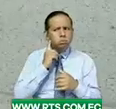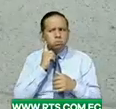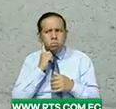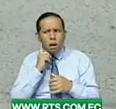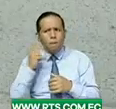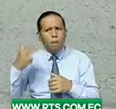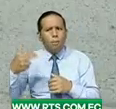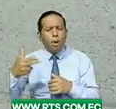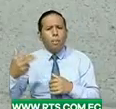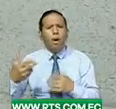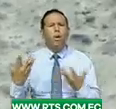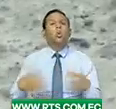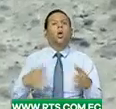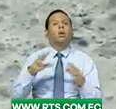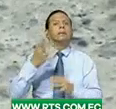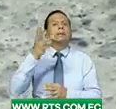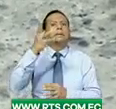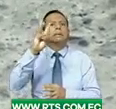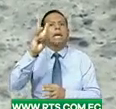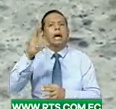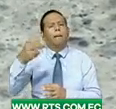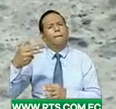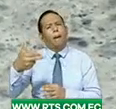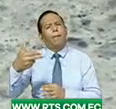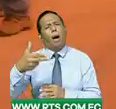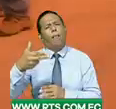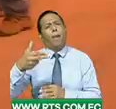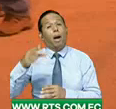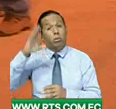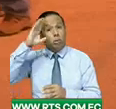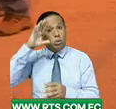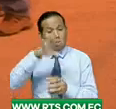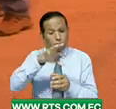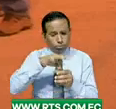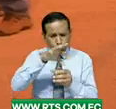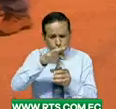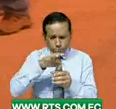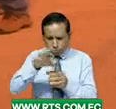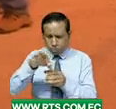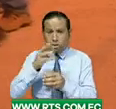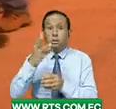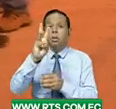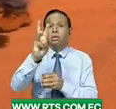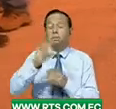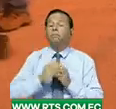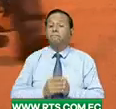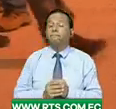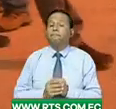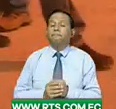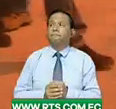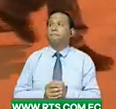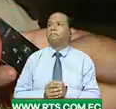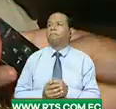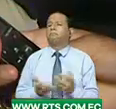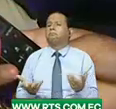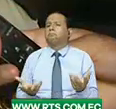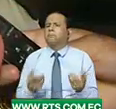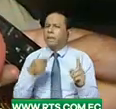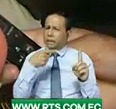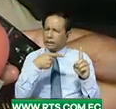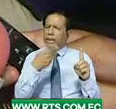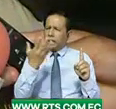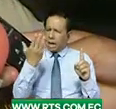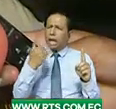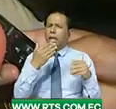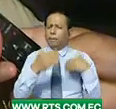Es que fueron 16 indicios balísticos que recopiló el personal de criminalística de la Policía Nacional. Tenían procesos